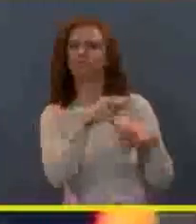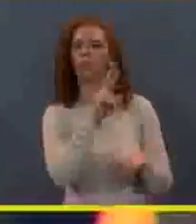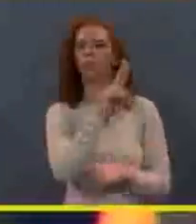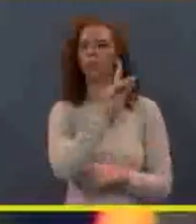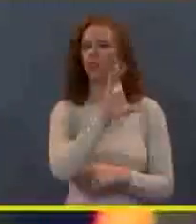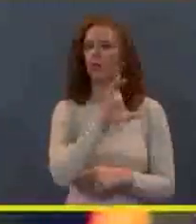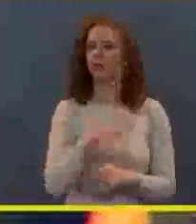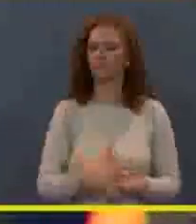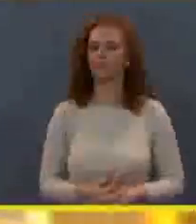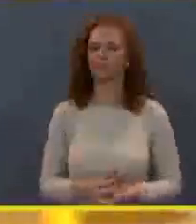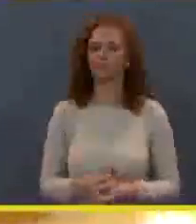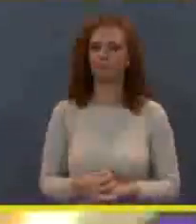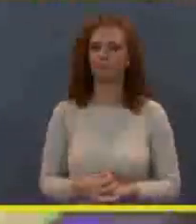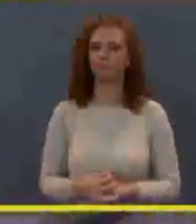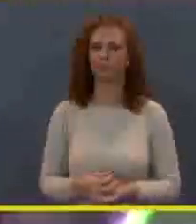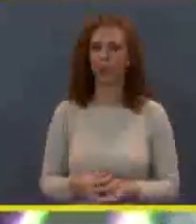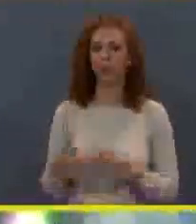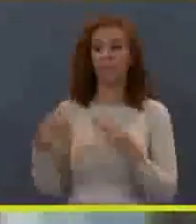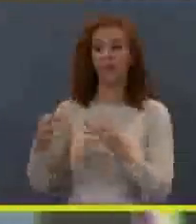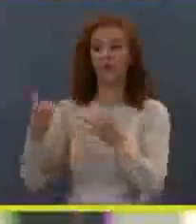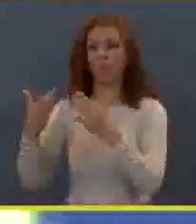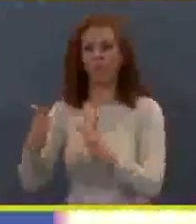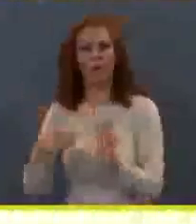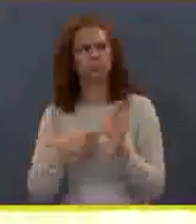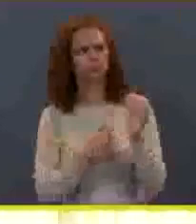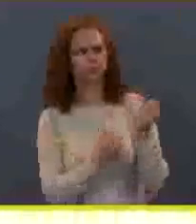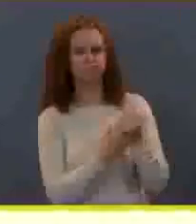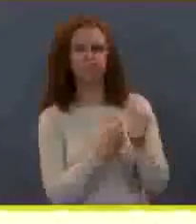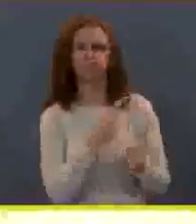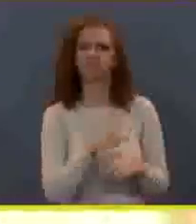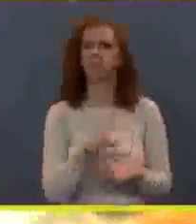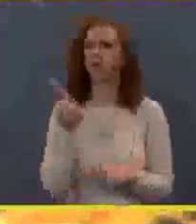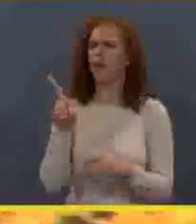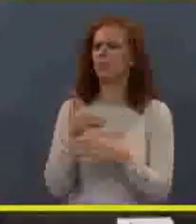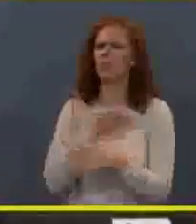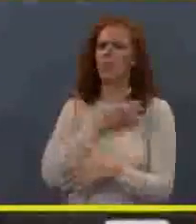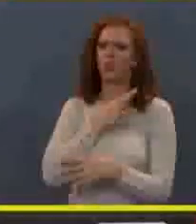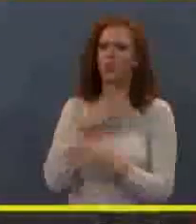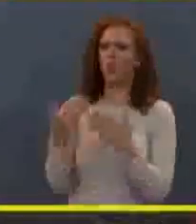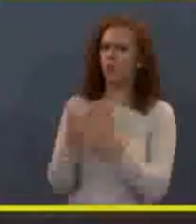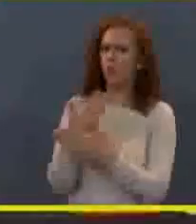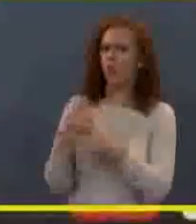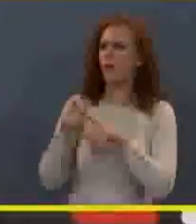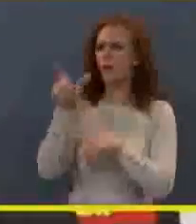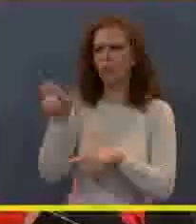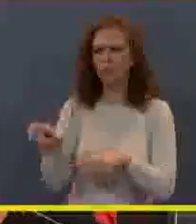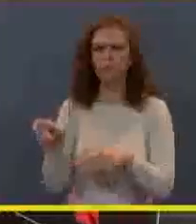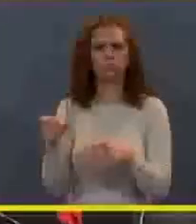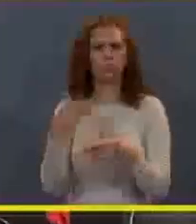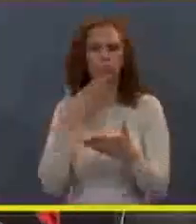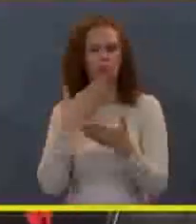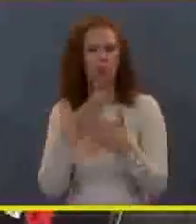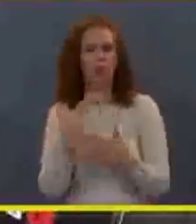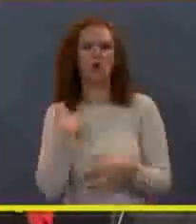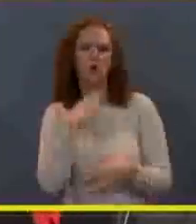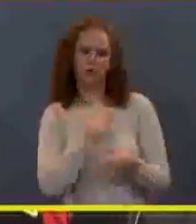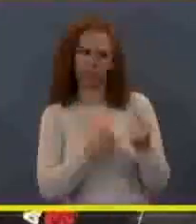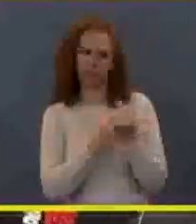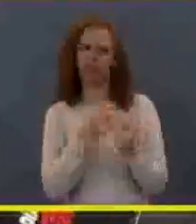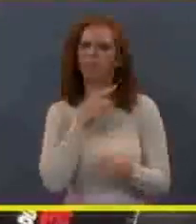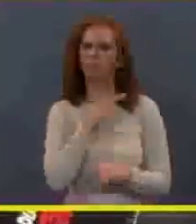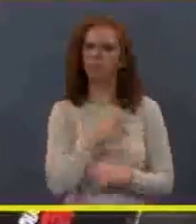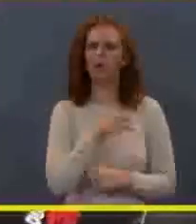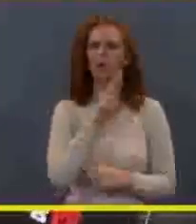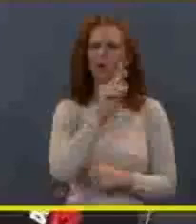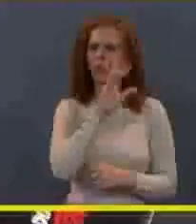Rudé, mientras que los jugadores lo respaldan. Es un entrenador nuevo, pero que tiene con ellas muy buenas. Que nosotros lo respaldamos,